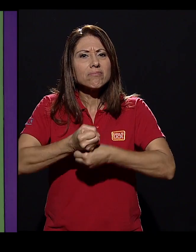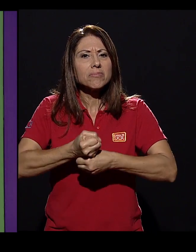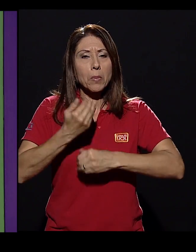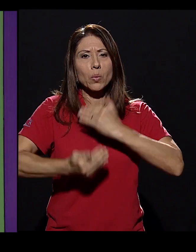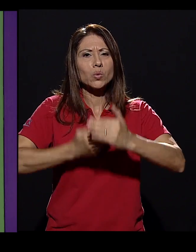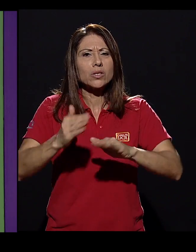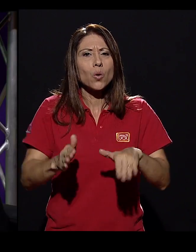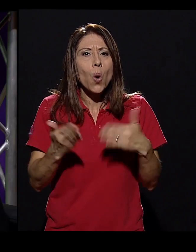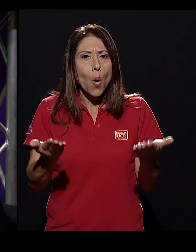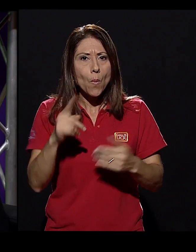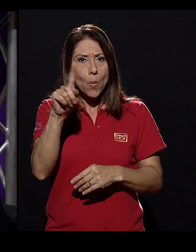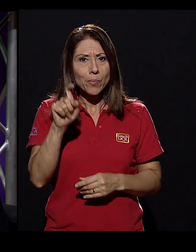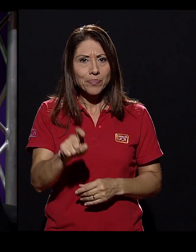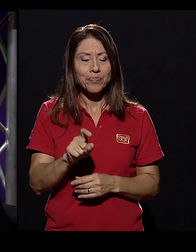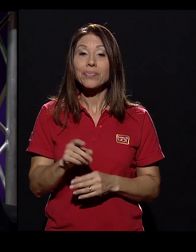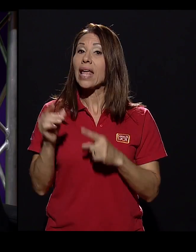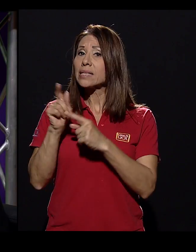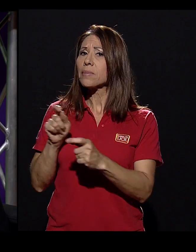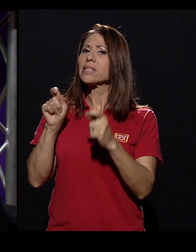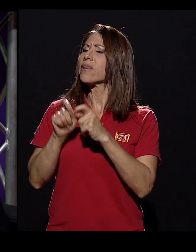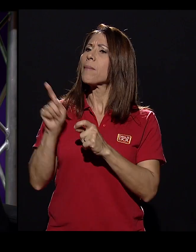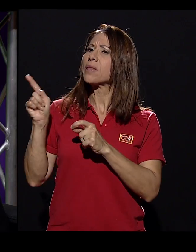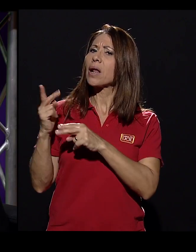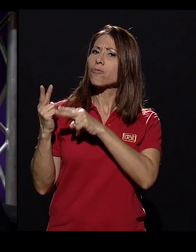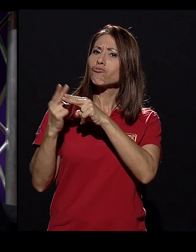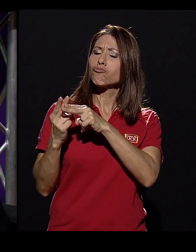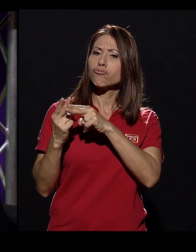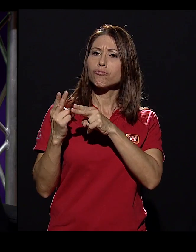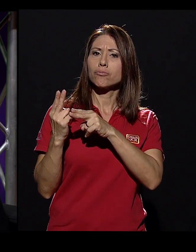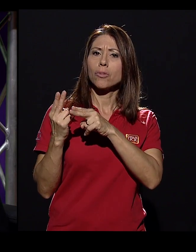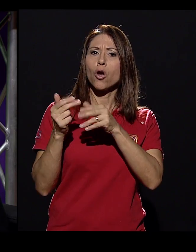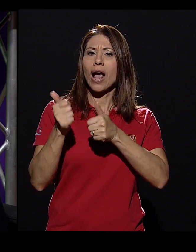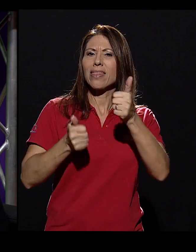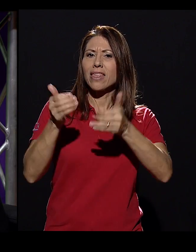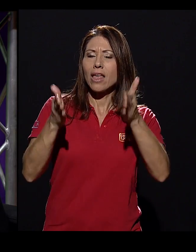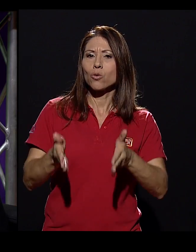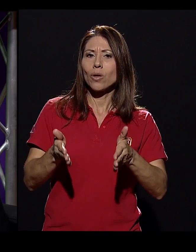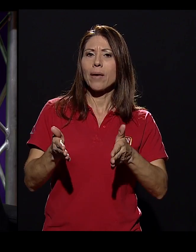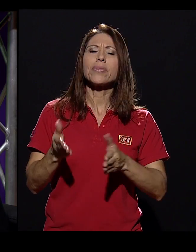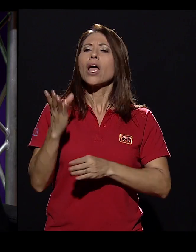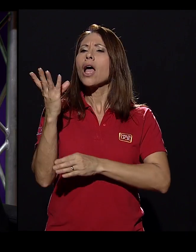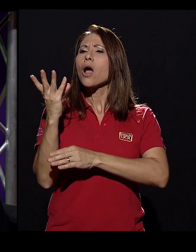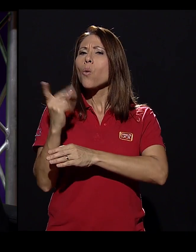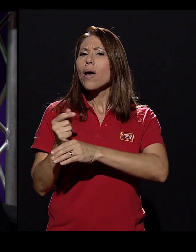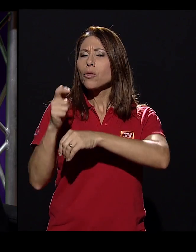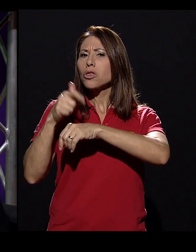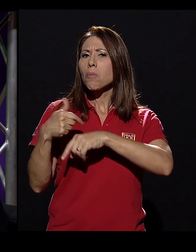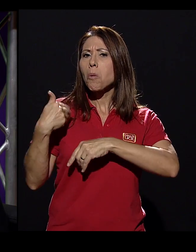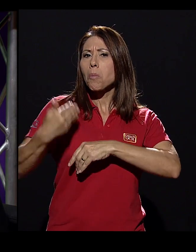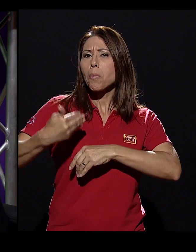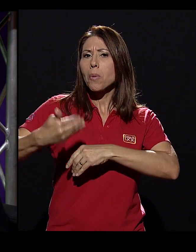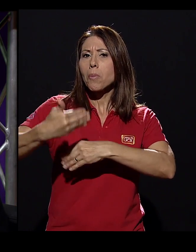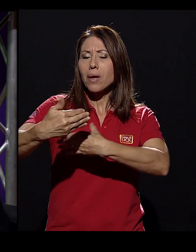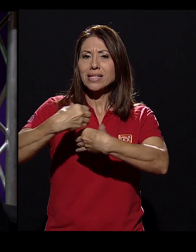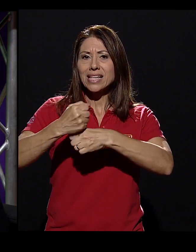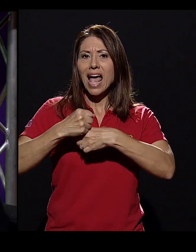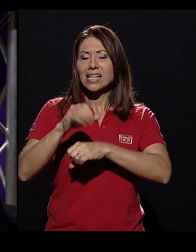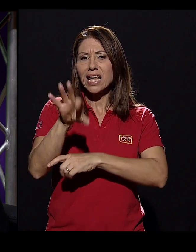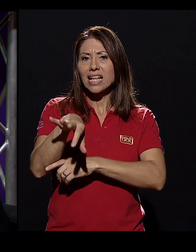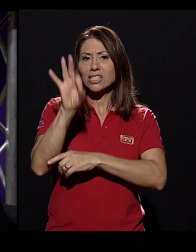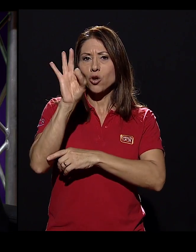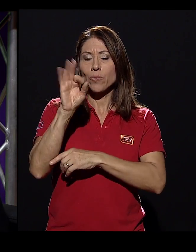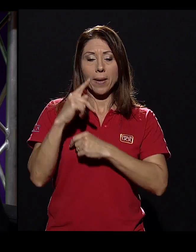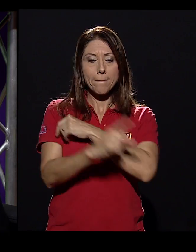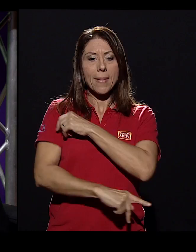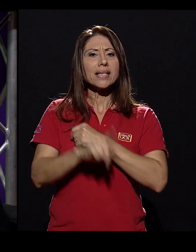fue este proceso. Ya específicamente en su candidatura, Erika, ¿cada cuánto se hace este proceso de elección y qué